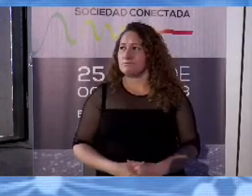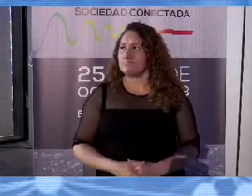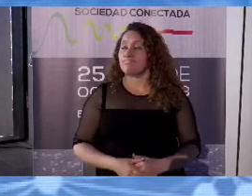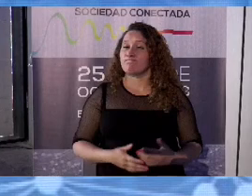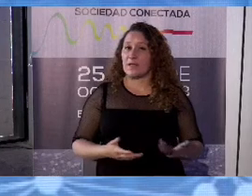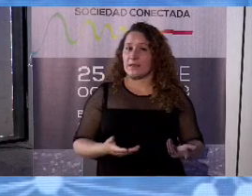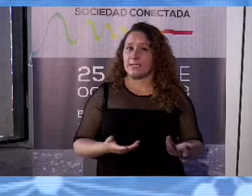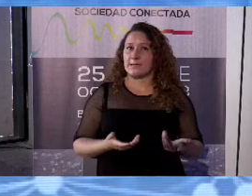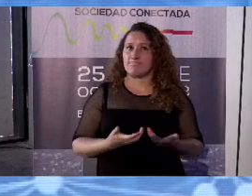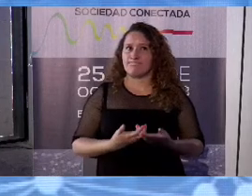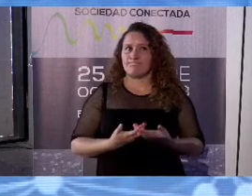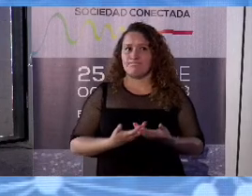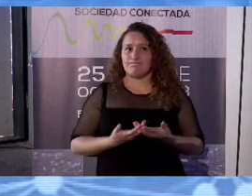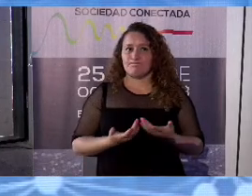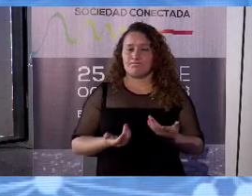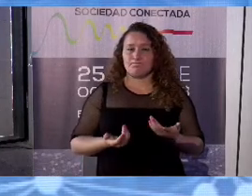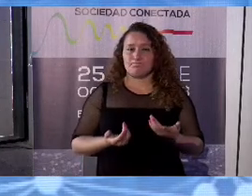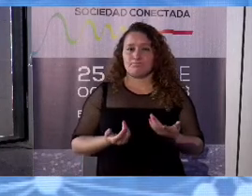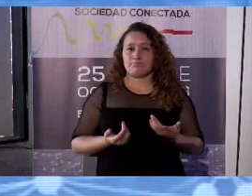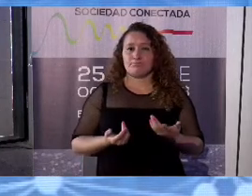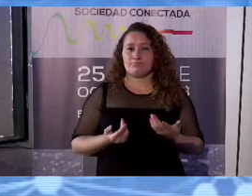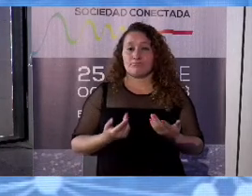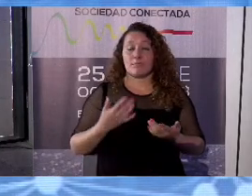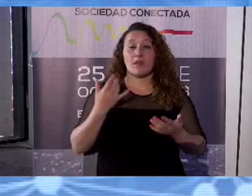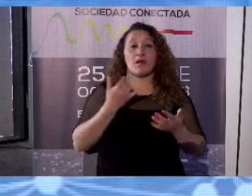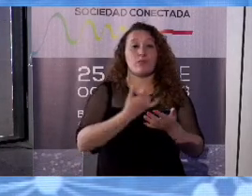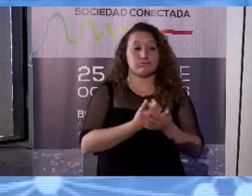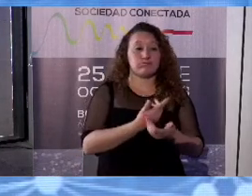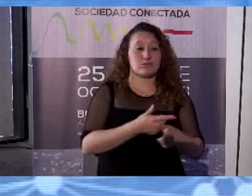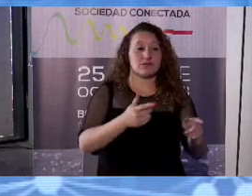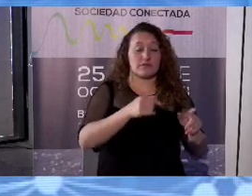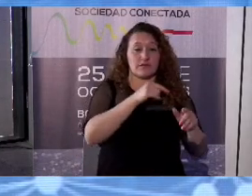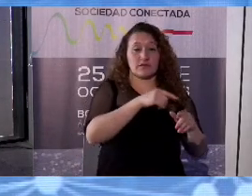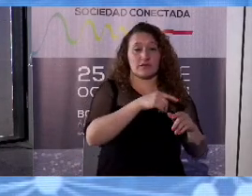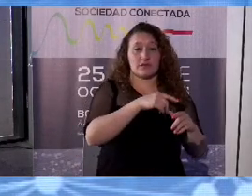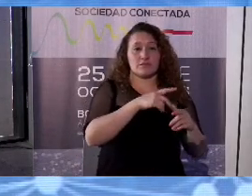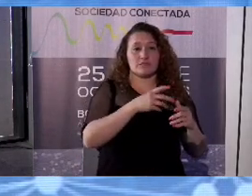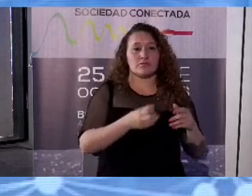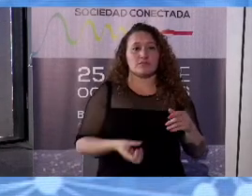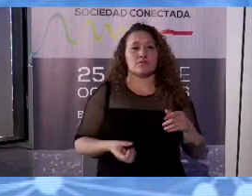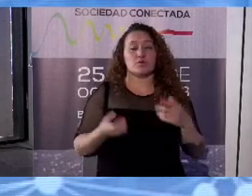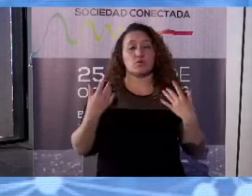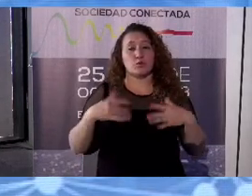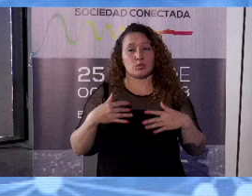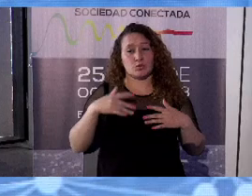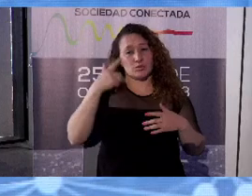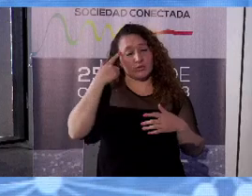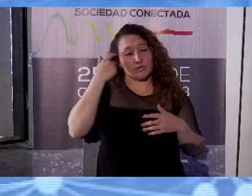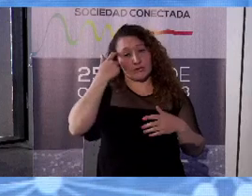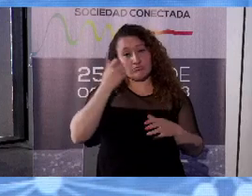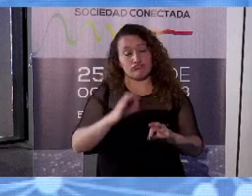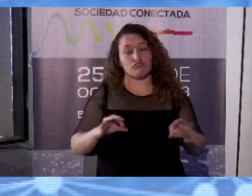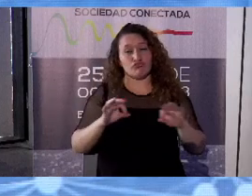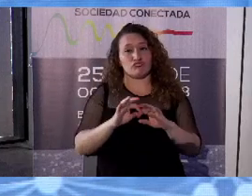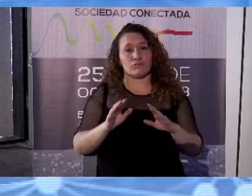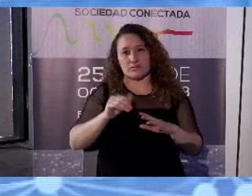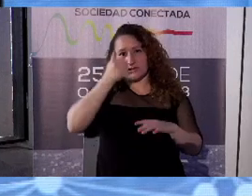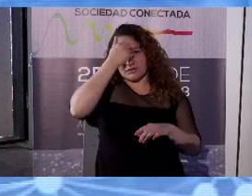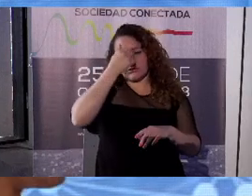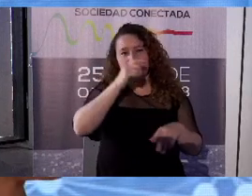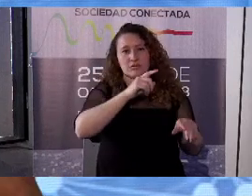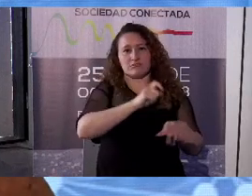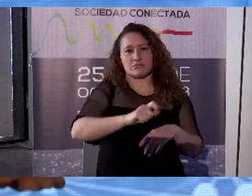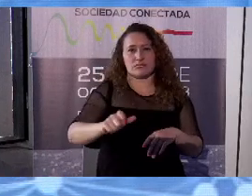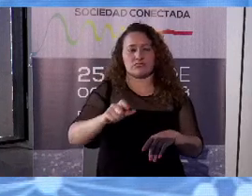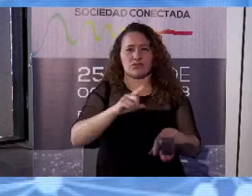Eh bueno la disponibilidad de espectro también la cobertura y la asequibilidad son retos importantes porque principalmente tenemos personas